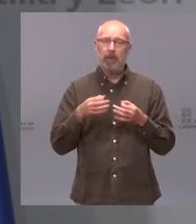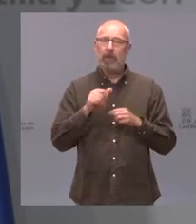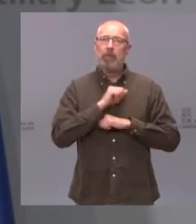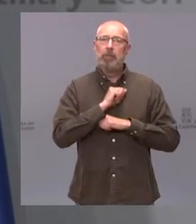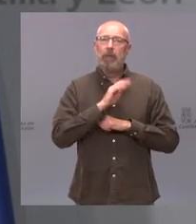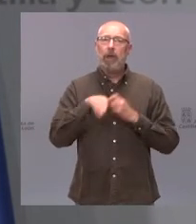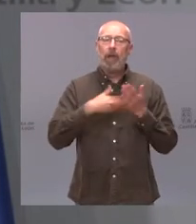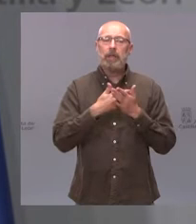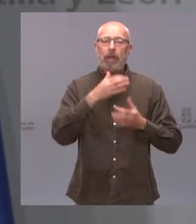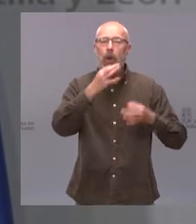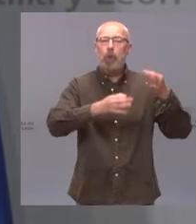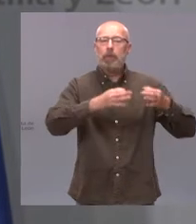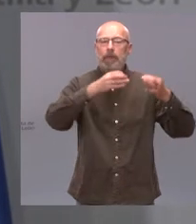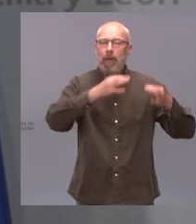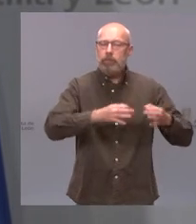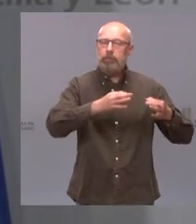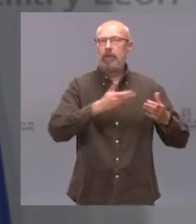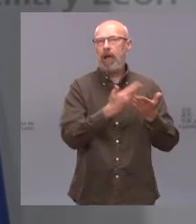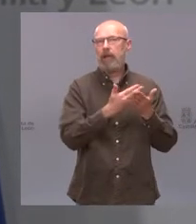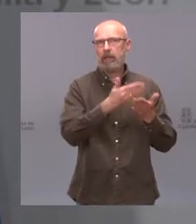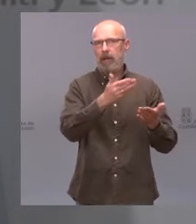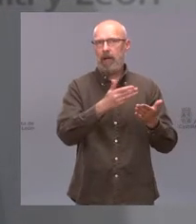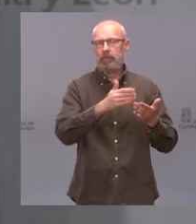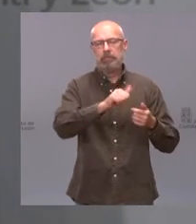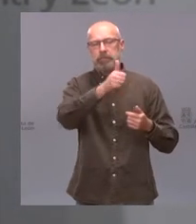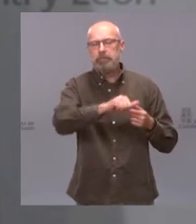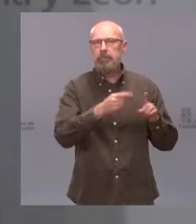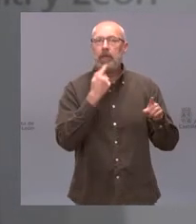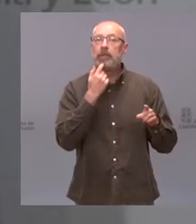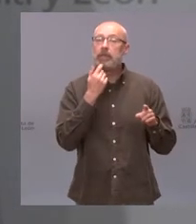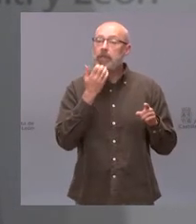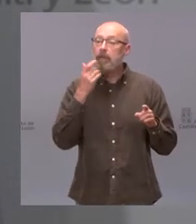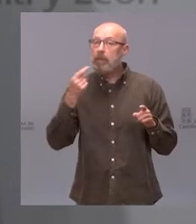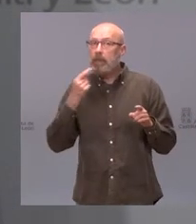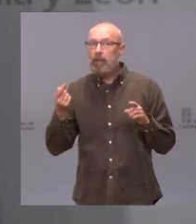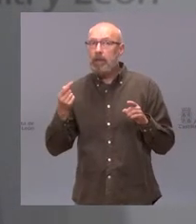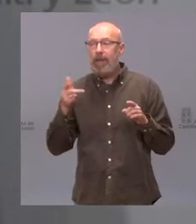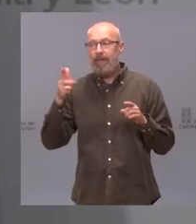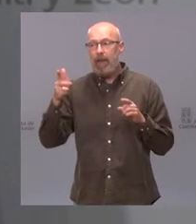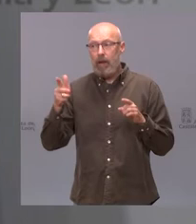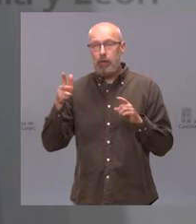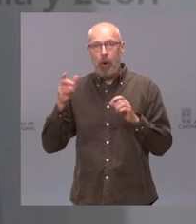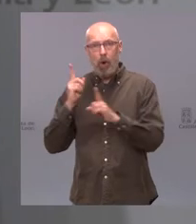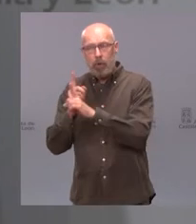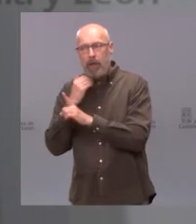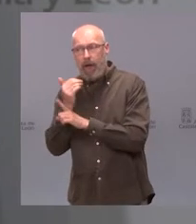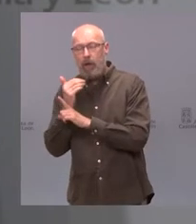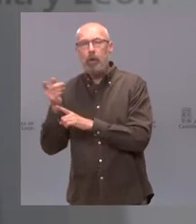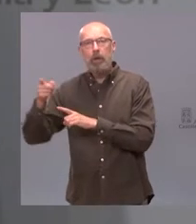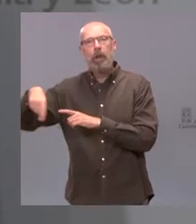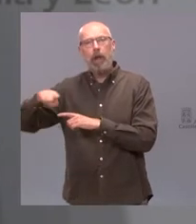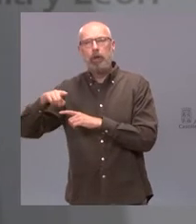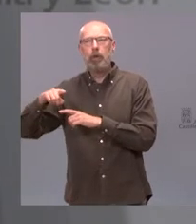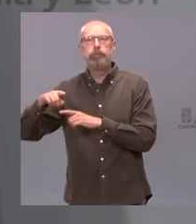es una garantía. El Colegio de Médicos entiende que se ha vulnerado el derecho de alguien, está en su perfecto derecho